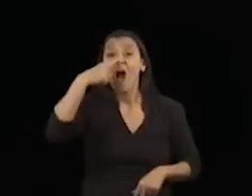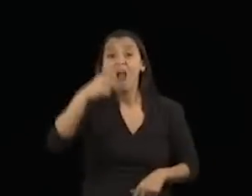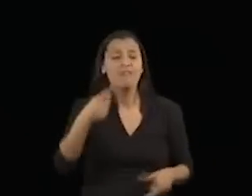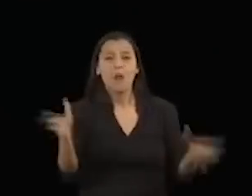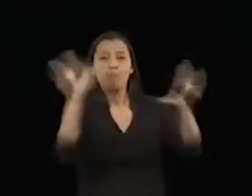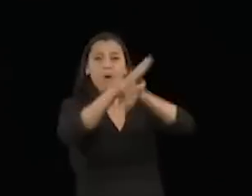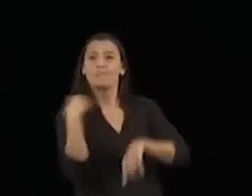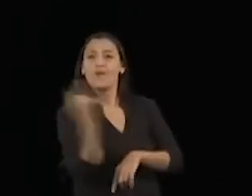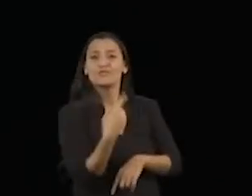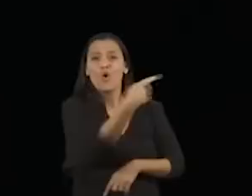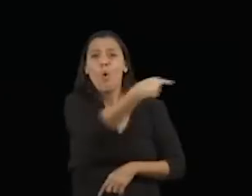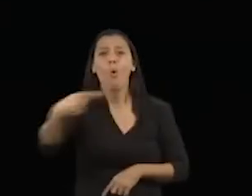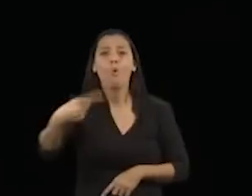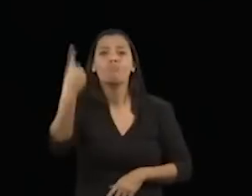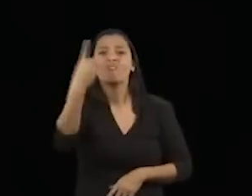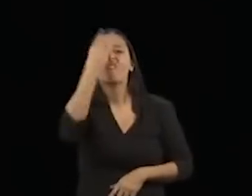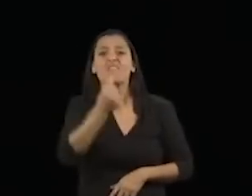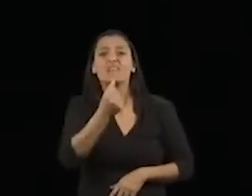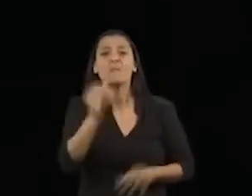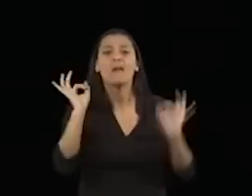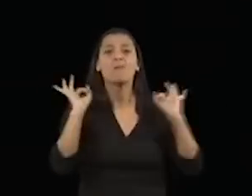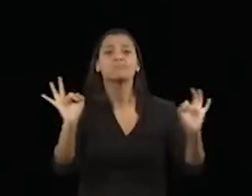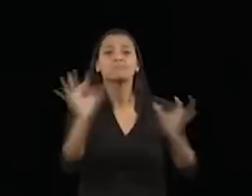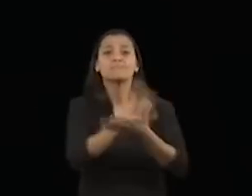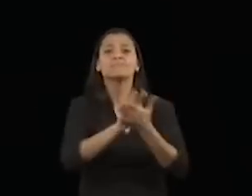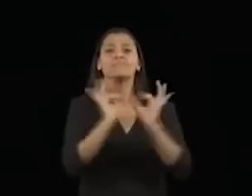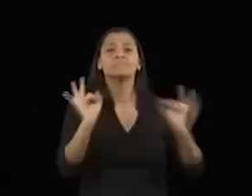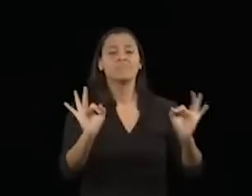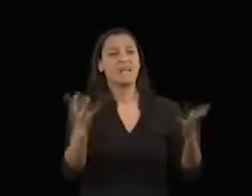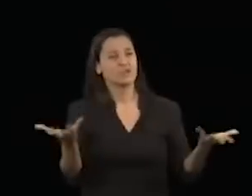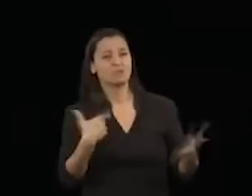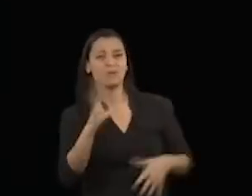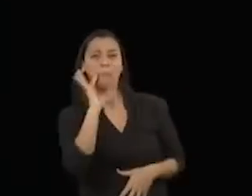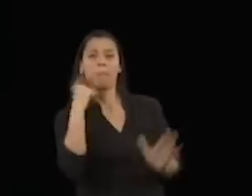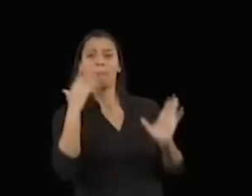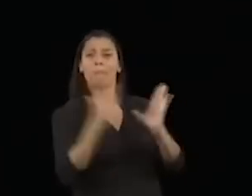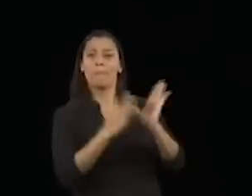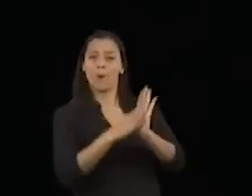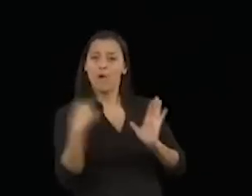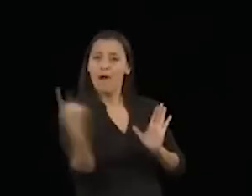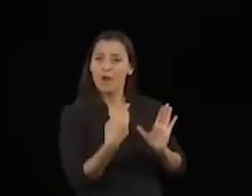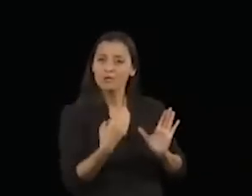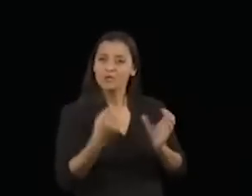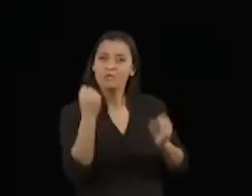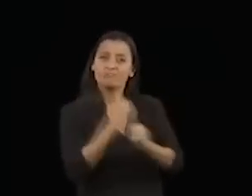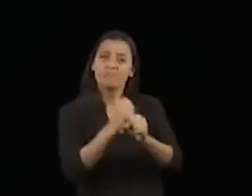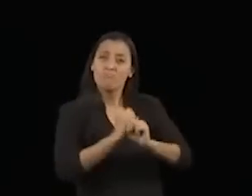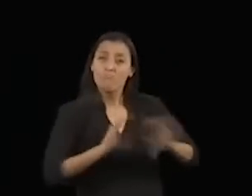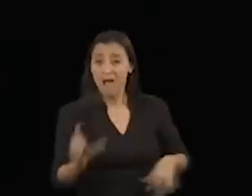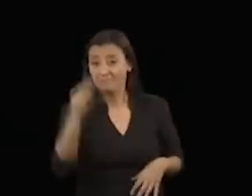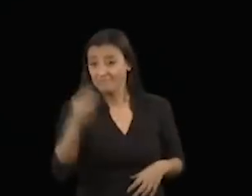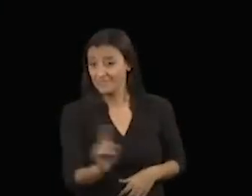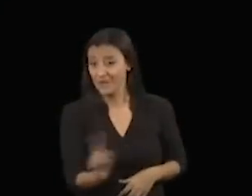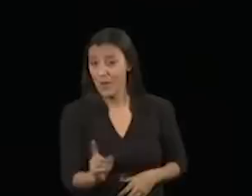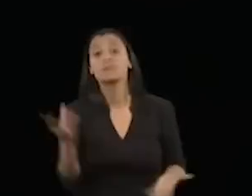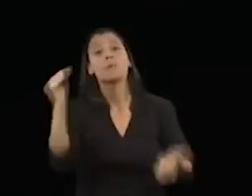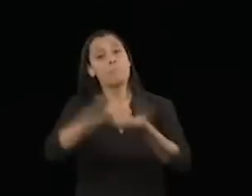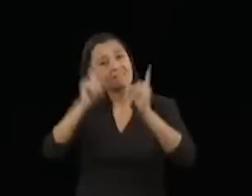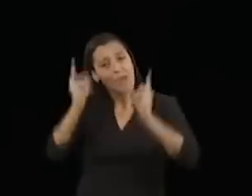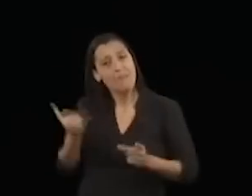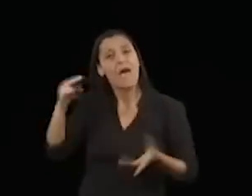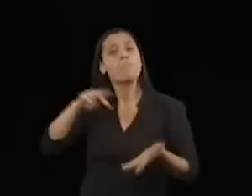semana. Quiere decir que las cosas tan mal no las habíamos hecho. Y al mismo tiempo teníamos un problema